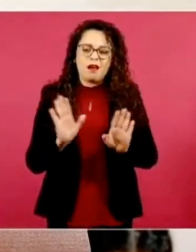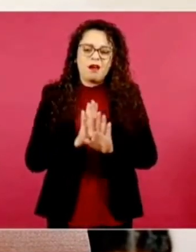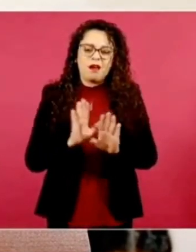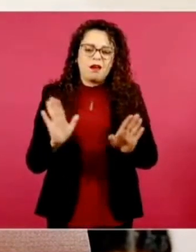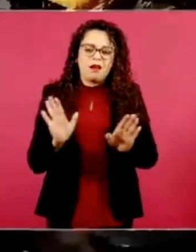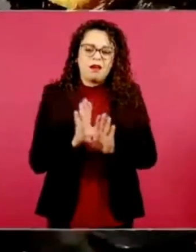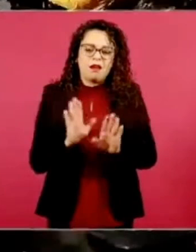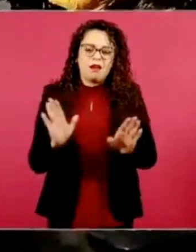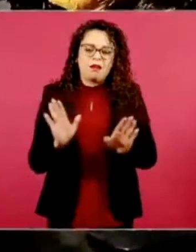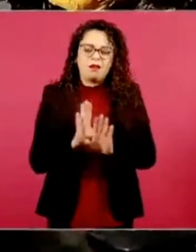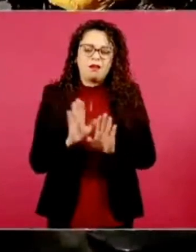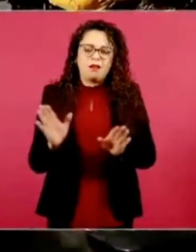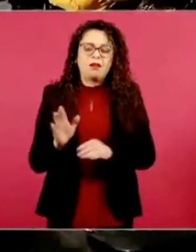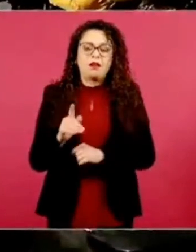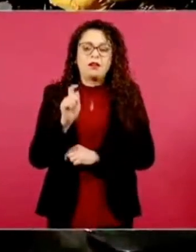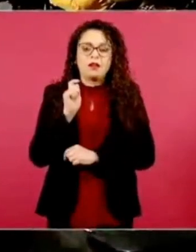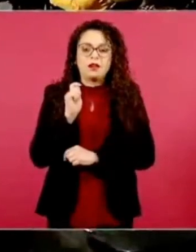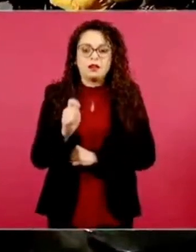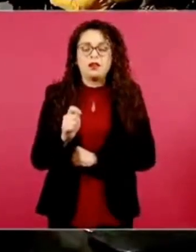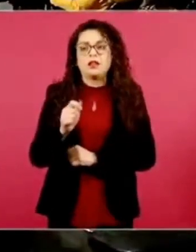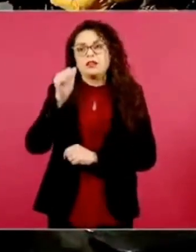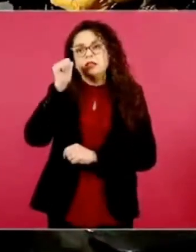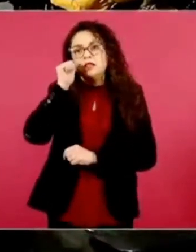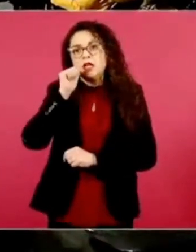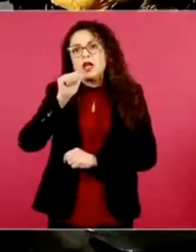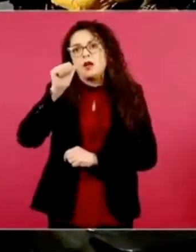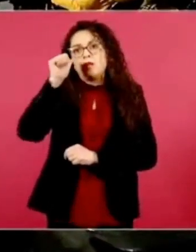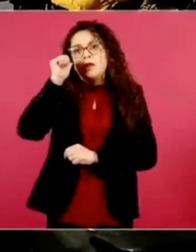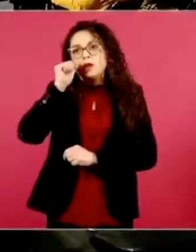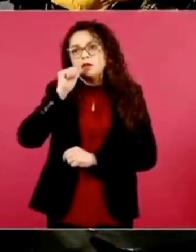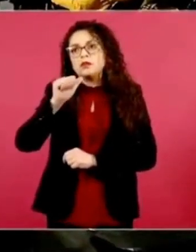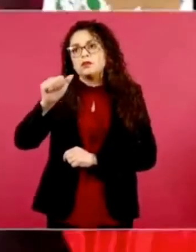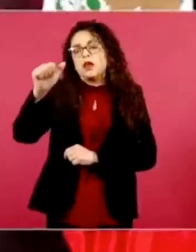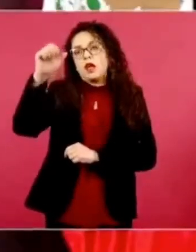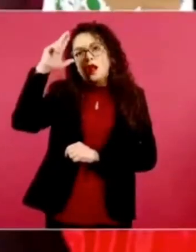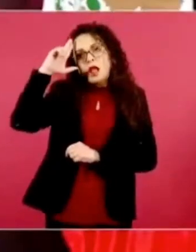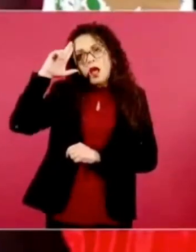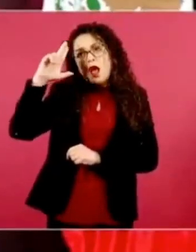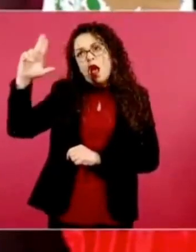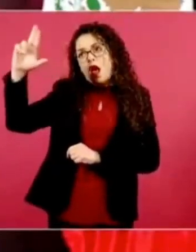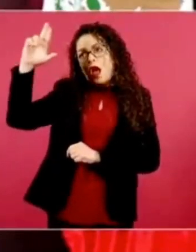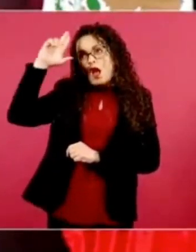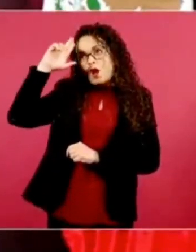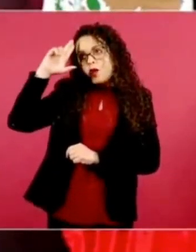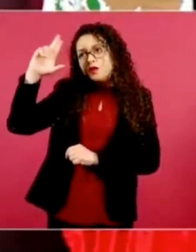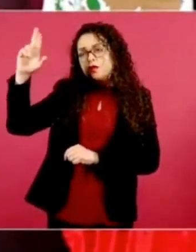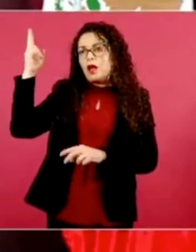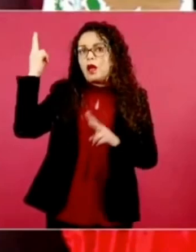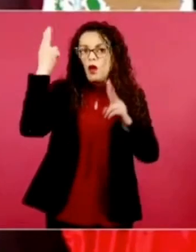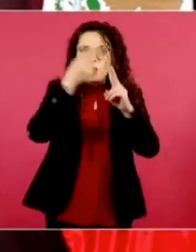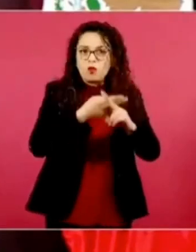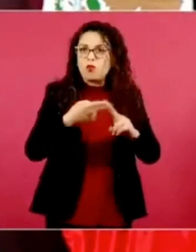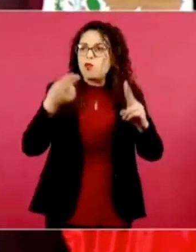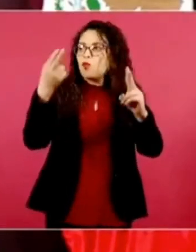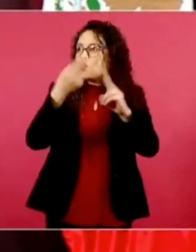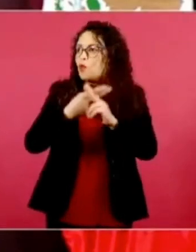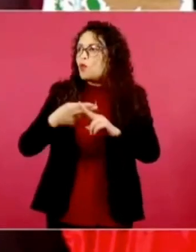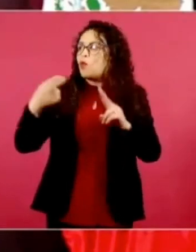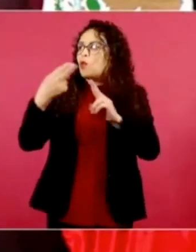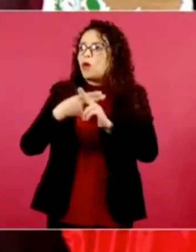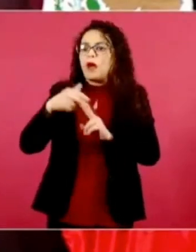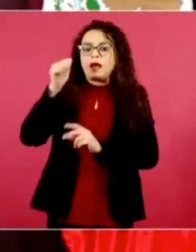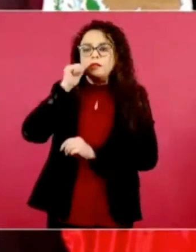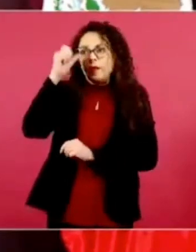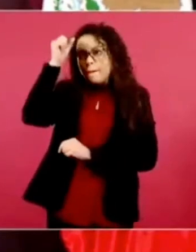estar rindiéndole honores a los héroes que matan y no a los héroes que construyen, como